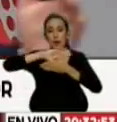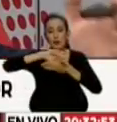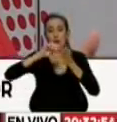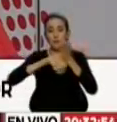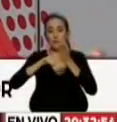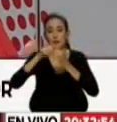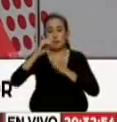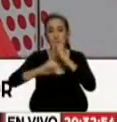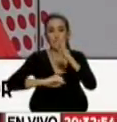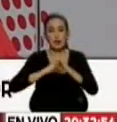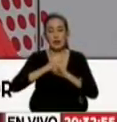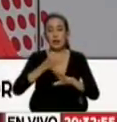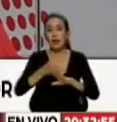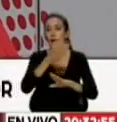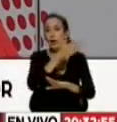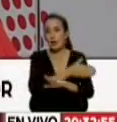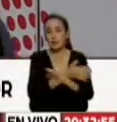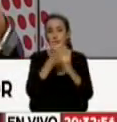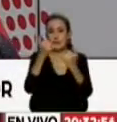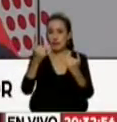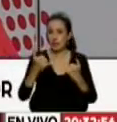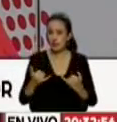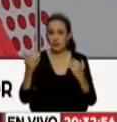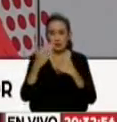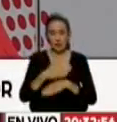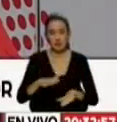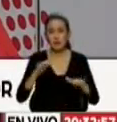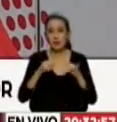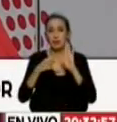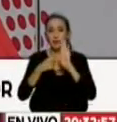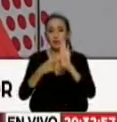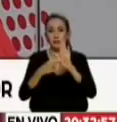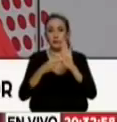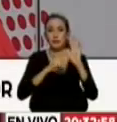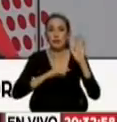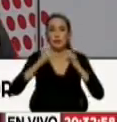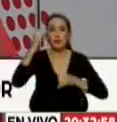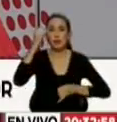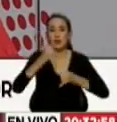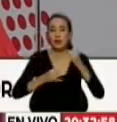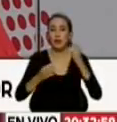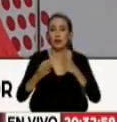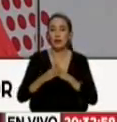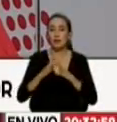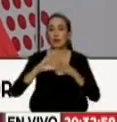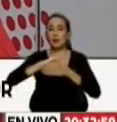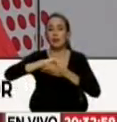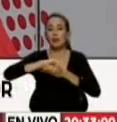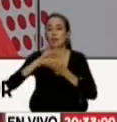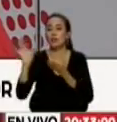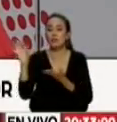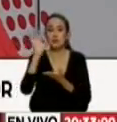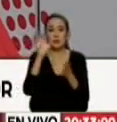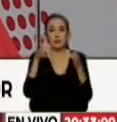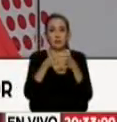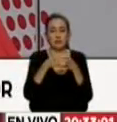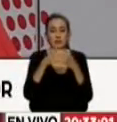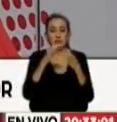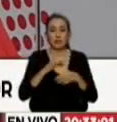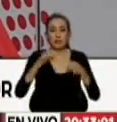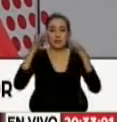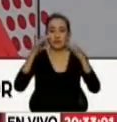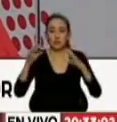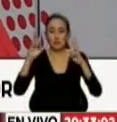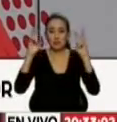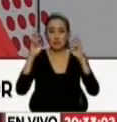fue la administración pasada en torno a ahora que ya somos quienes hemos recibido en las últimas semanas a delegaciones de toda la región justamente para